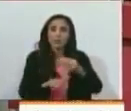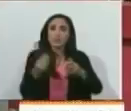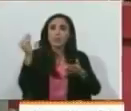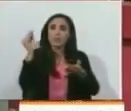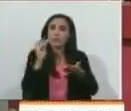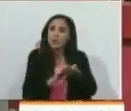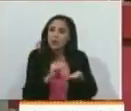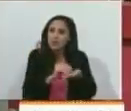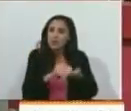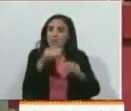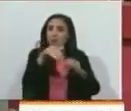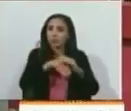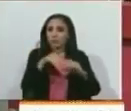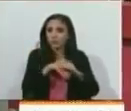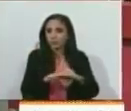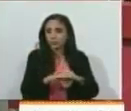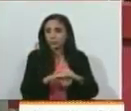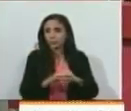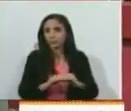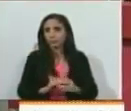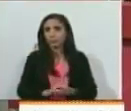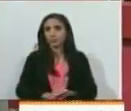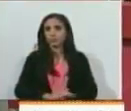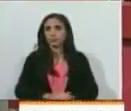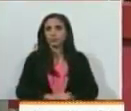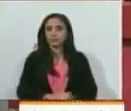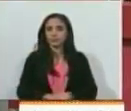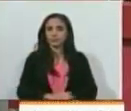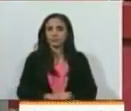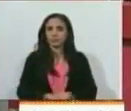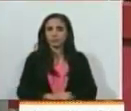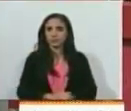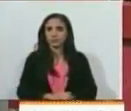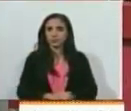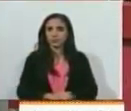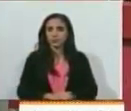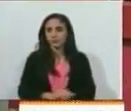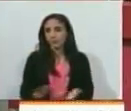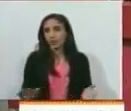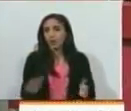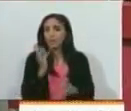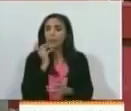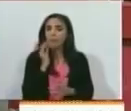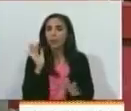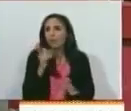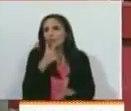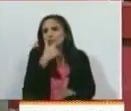o le va a permitir gobernar al que esté en el poder con más facilidad, porque tú sabes